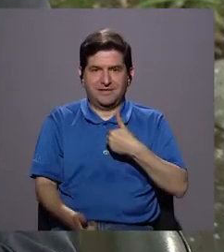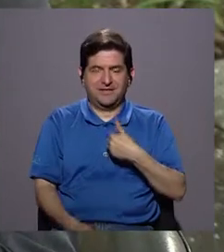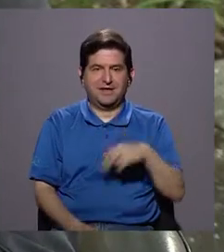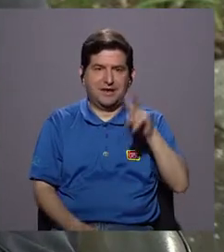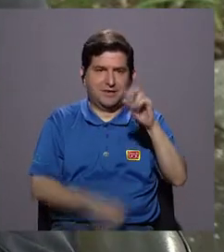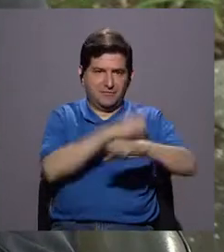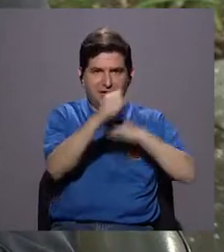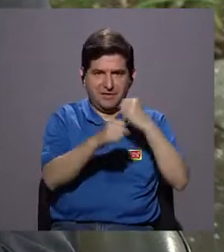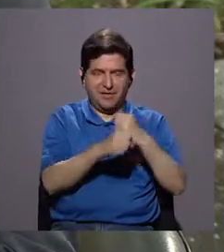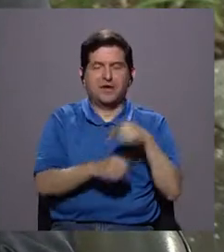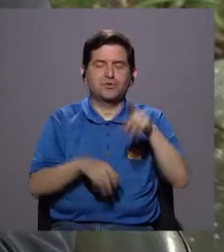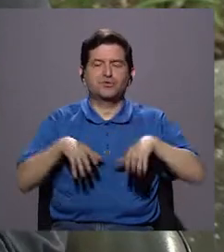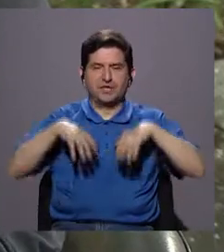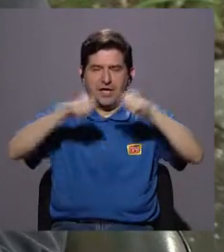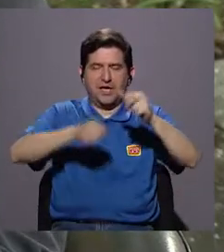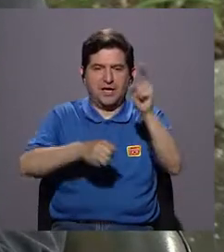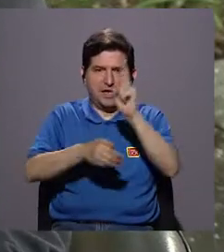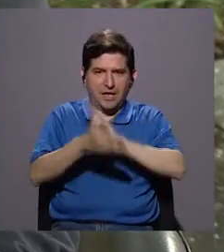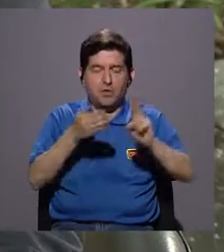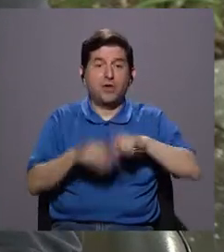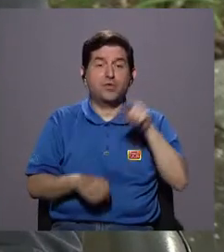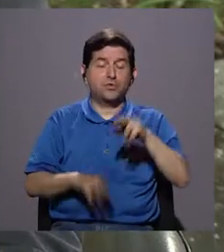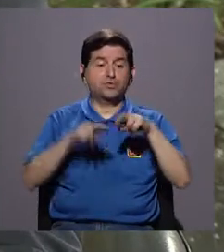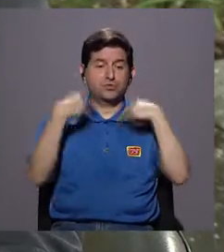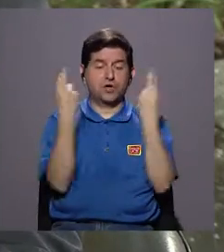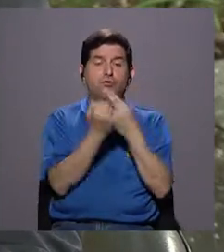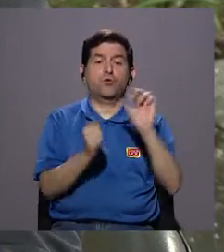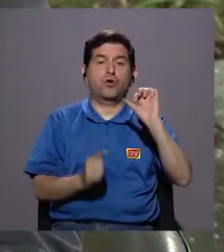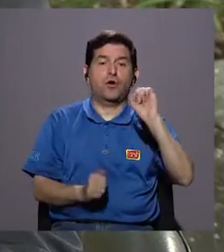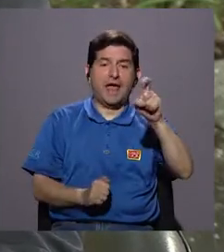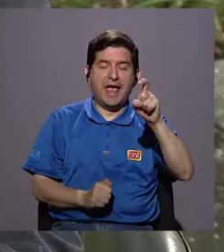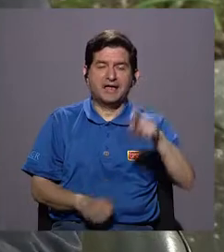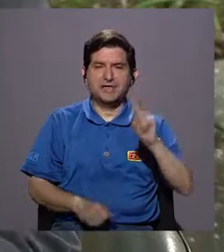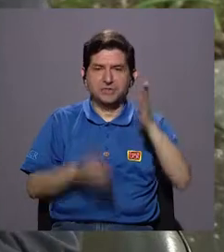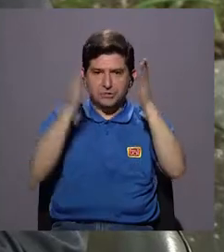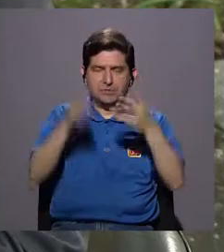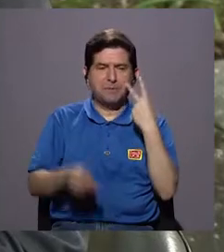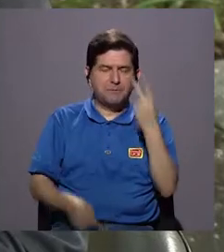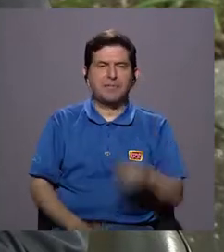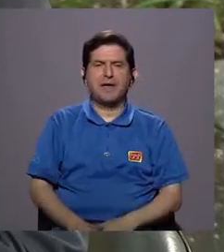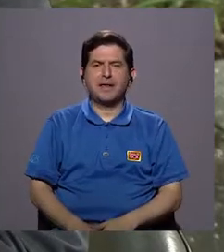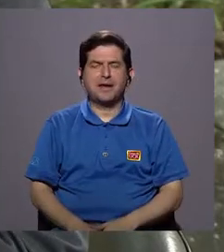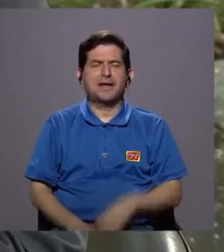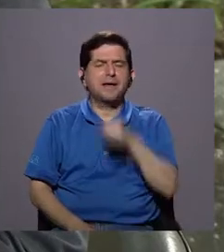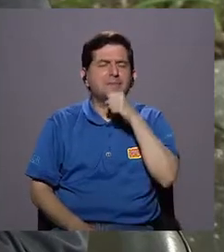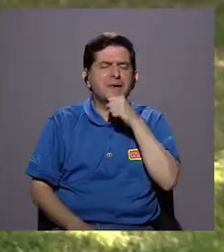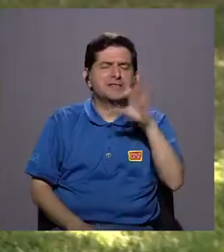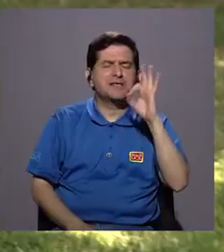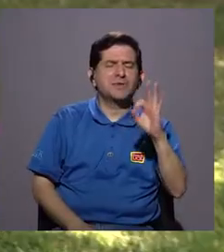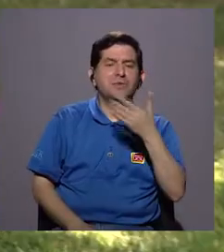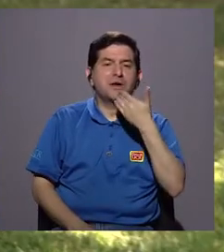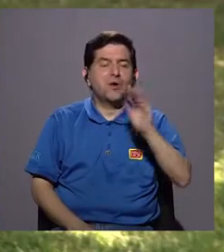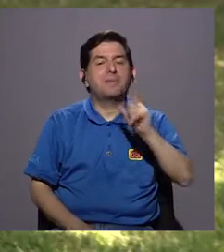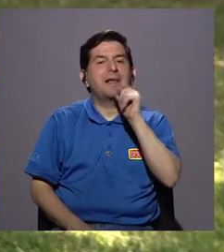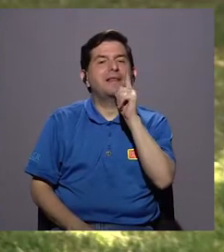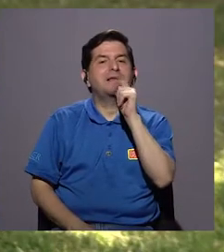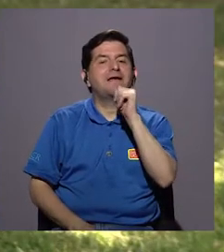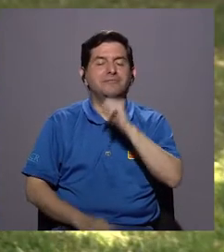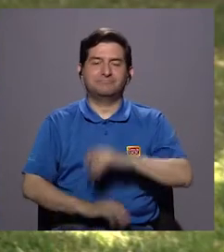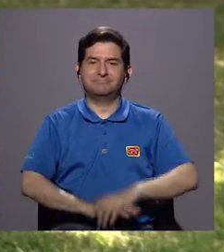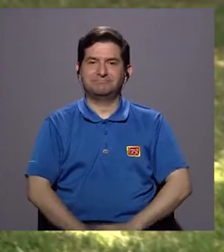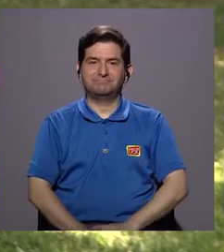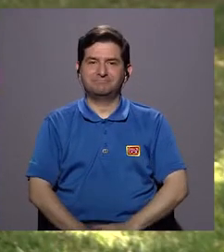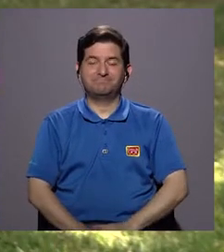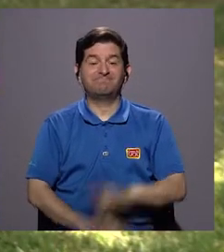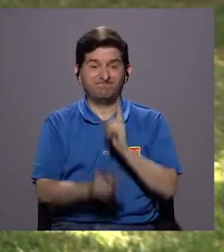20 años de graduado de la universidad y se reúne con sus ex compañeros, se da cuenta quién está envejeciendo bien y quién está envejeciendo mal. Sí,